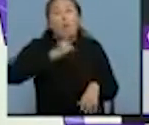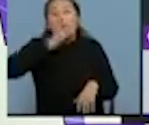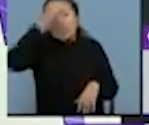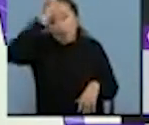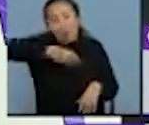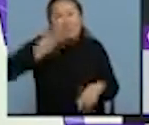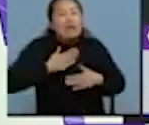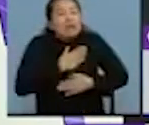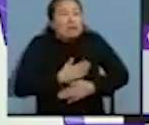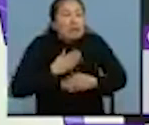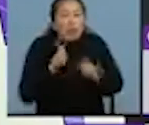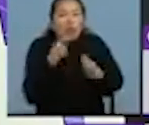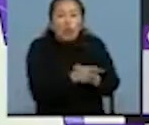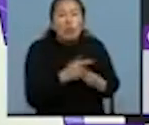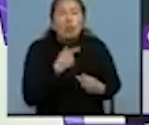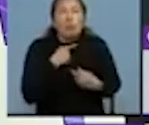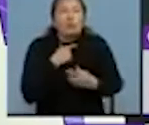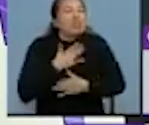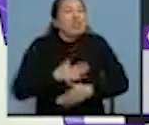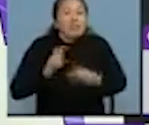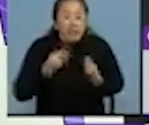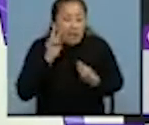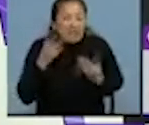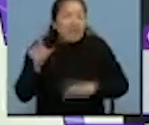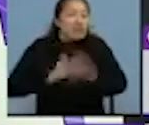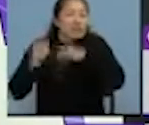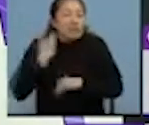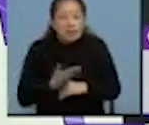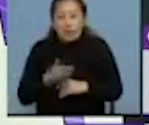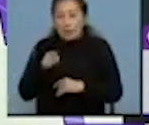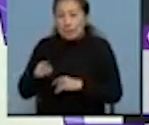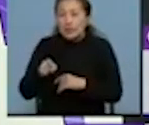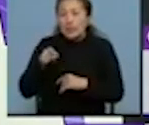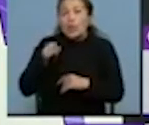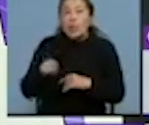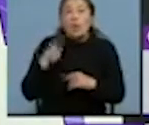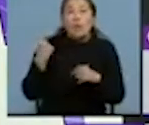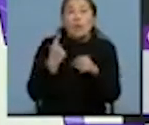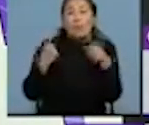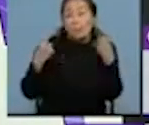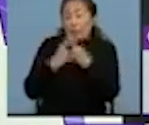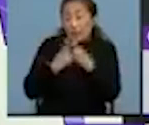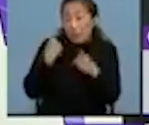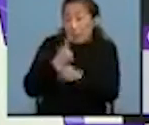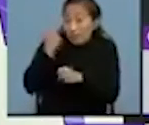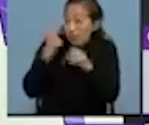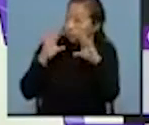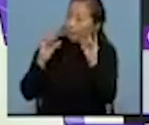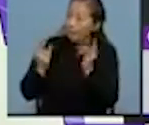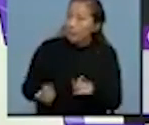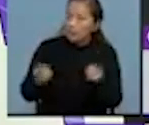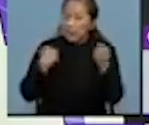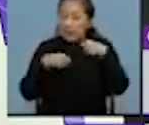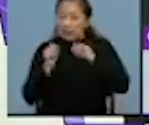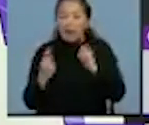una sensación, como hincha, sí, de pronto te pregunto, ¿no? ¿Cómo la ves a la selección? Y la veo que pasó un primer partido complicado, los nervios